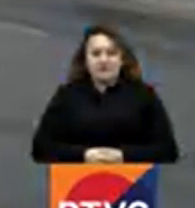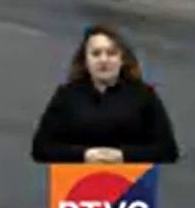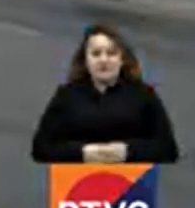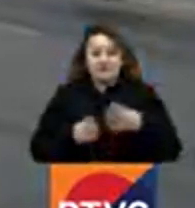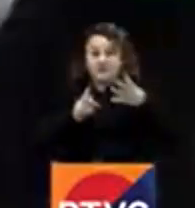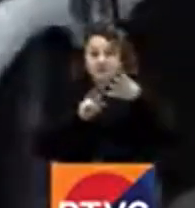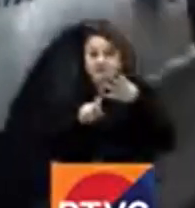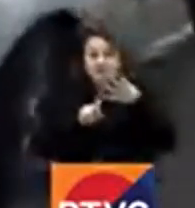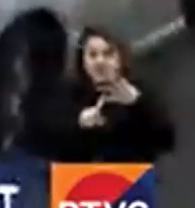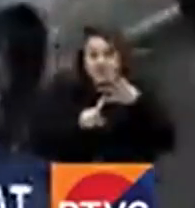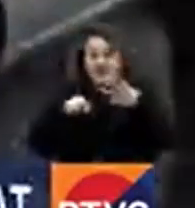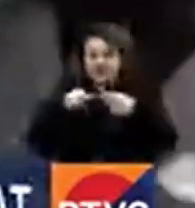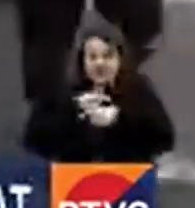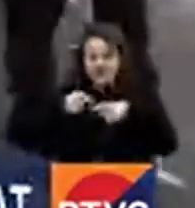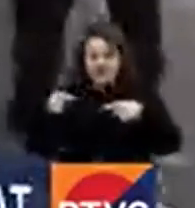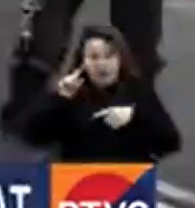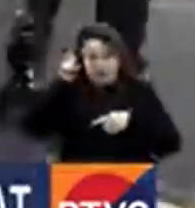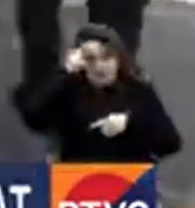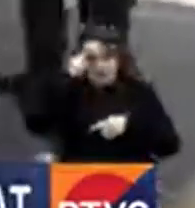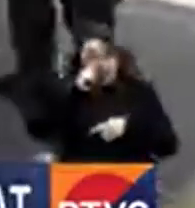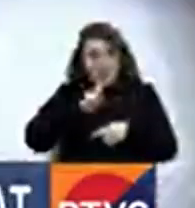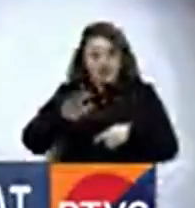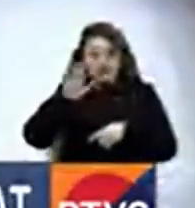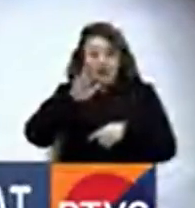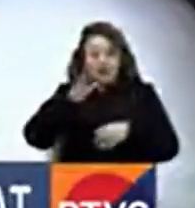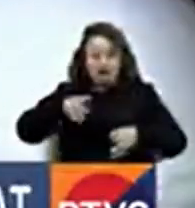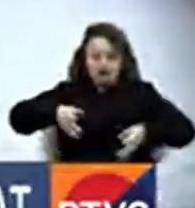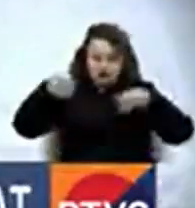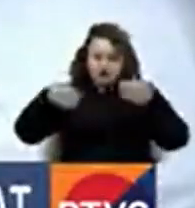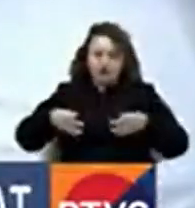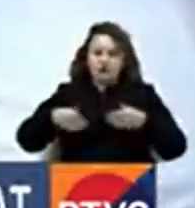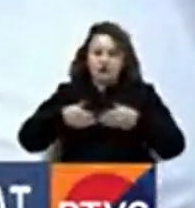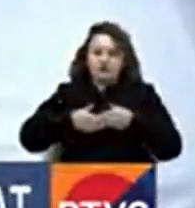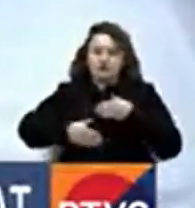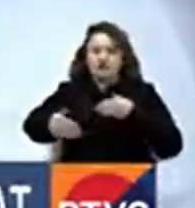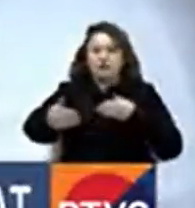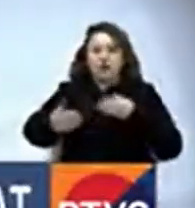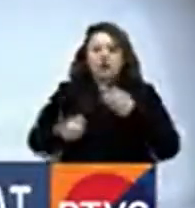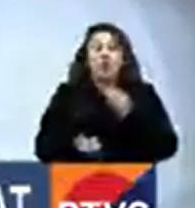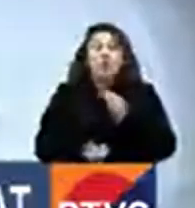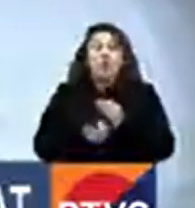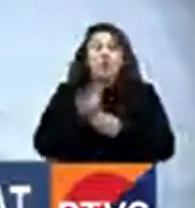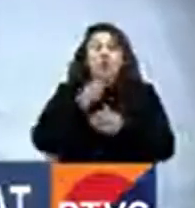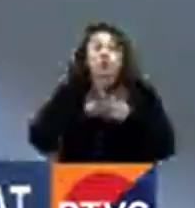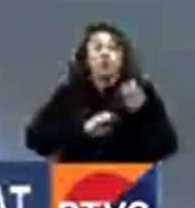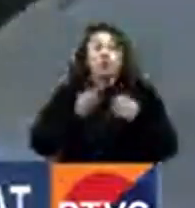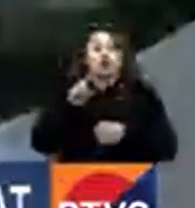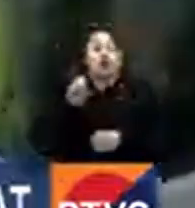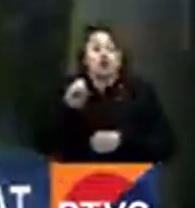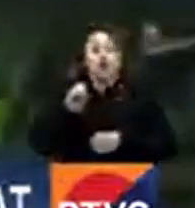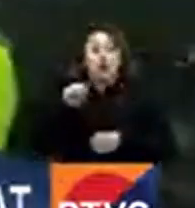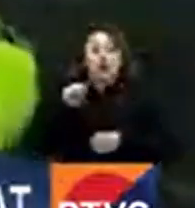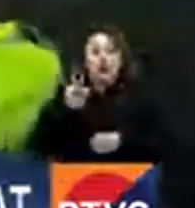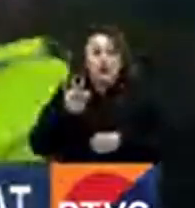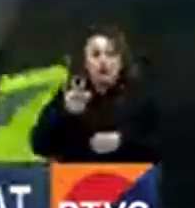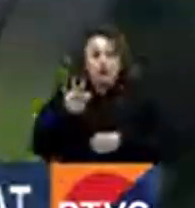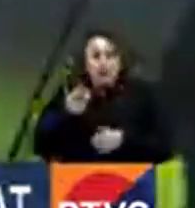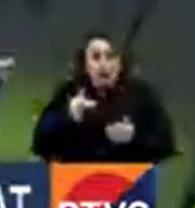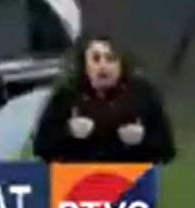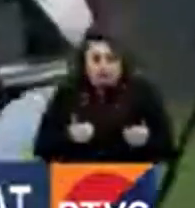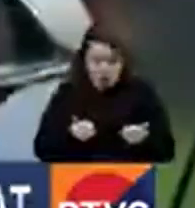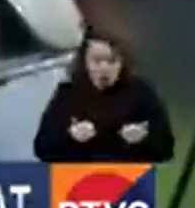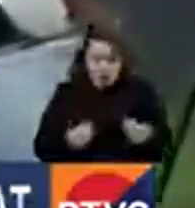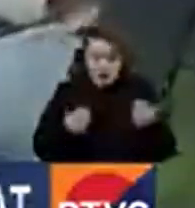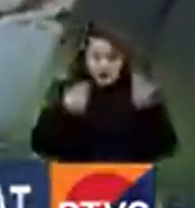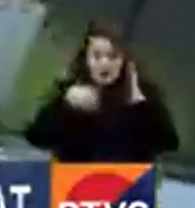El cuarto de esta semana, el gobierno nacional definirá si habrá un nuevo descuento en el SOAT. De momento, los más